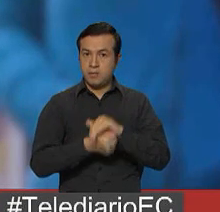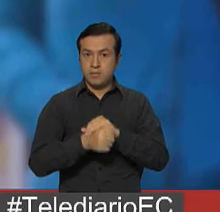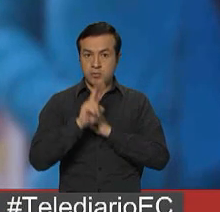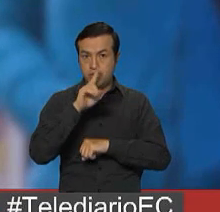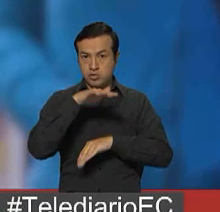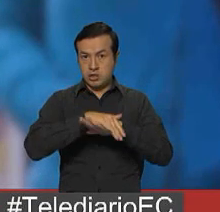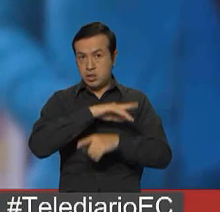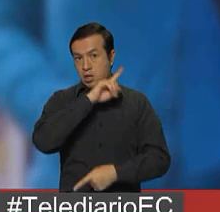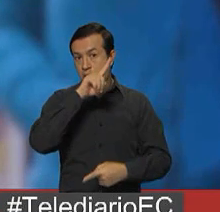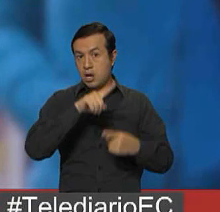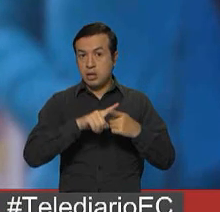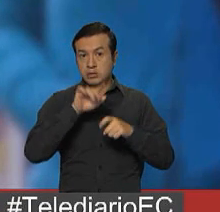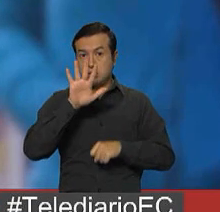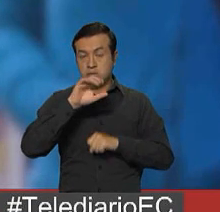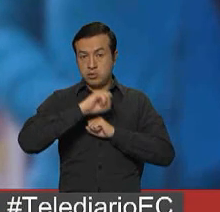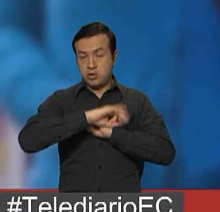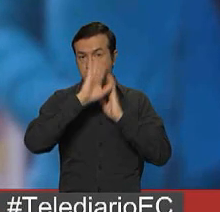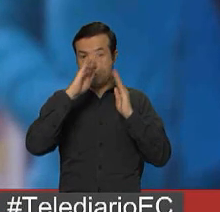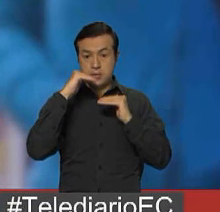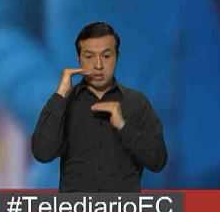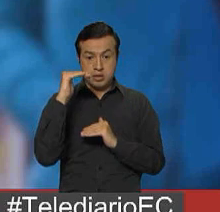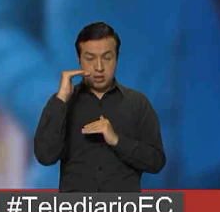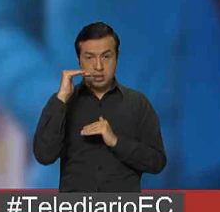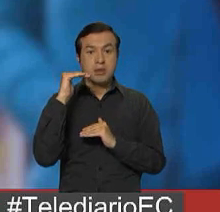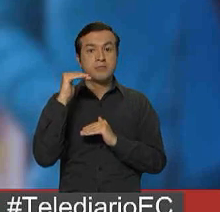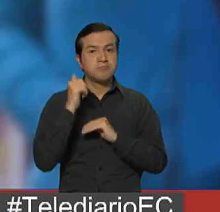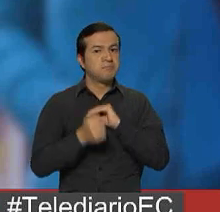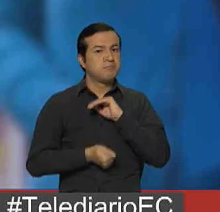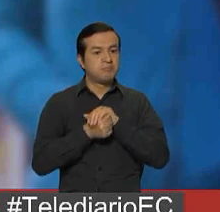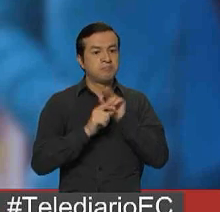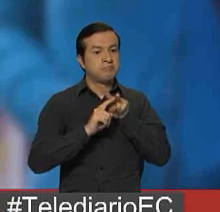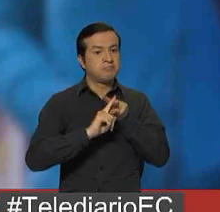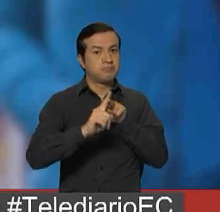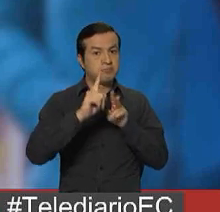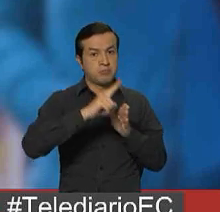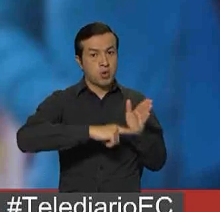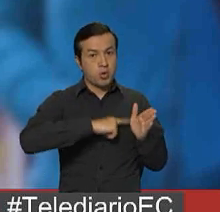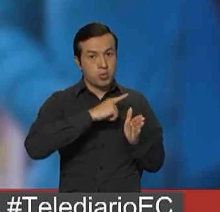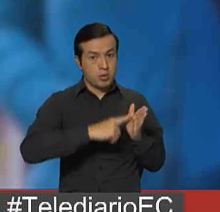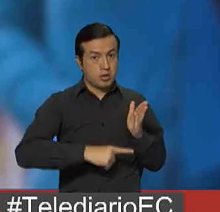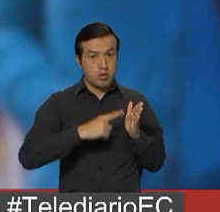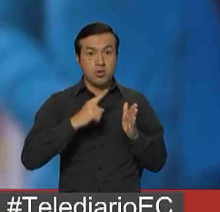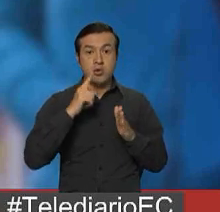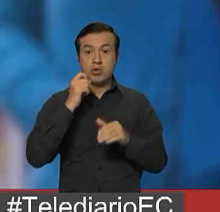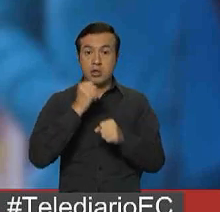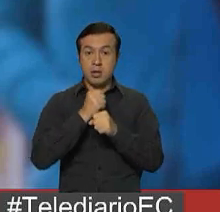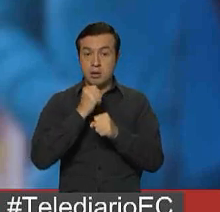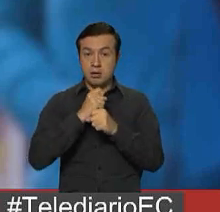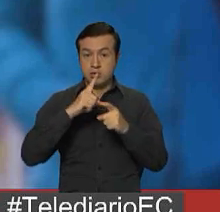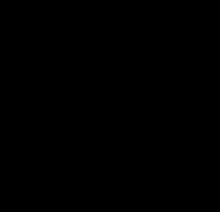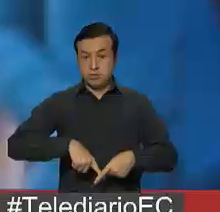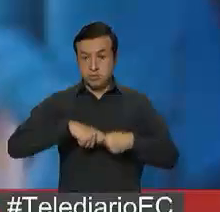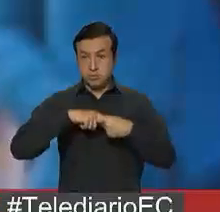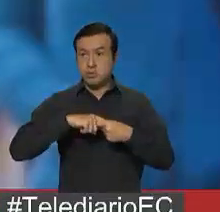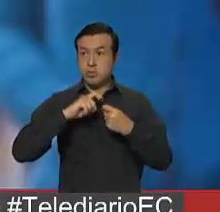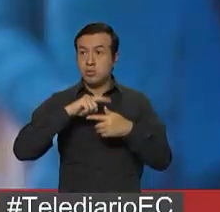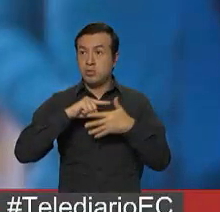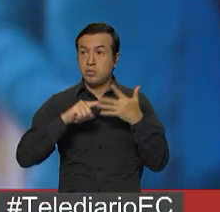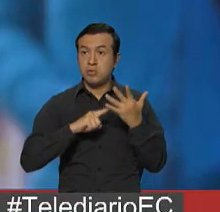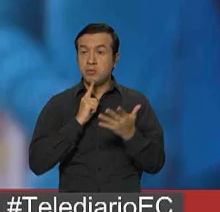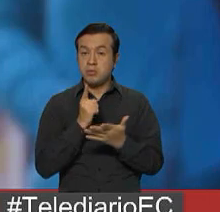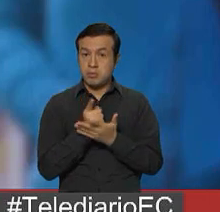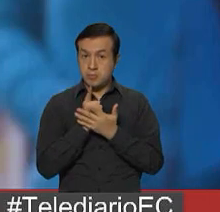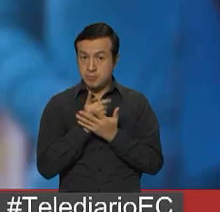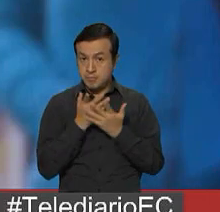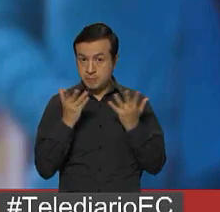2 de la tarde hasta las 5 de la mañana del día siguiente se mantiene la suspensión laboral excepto en sectores especiales